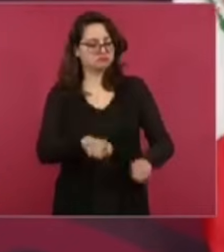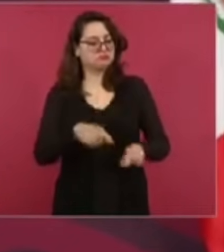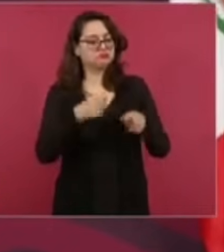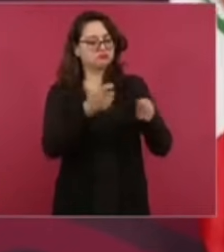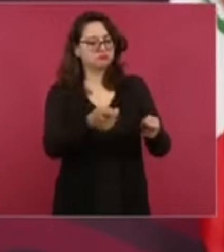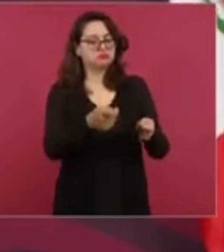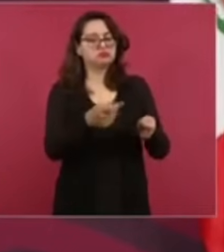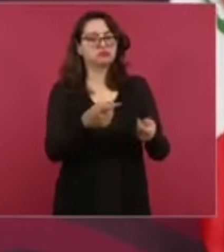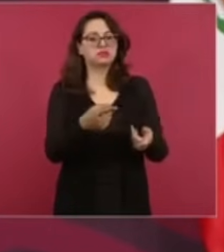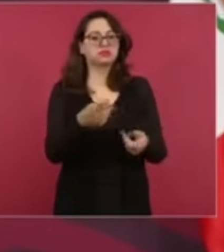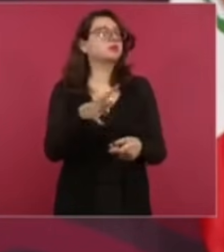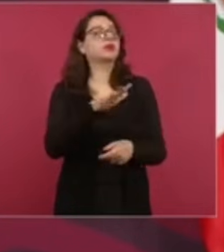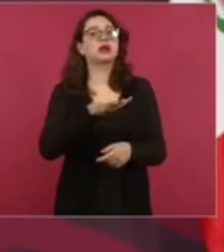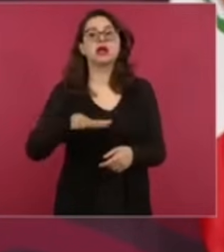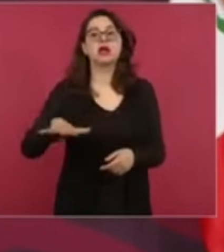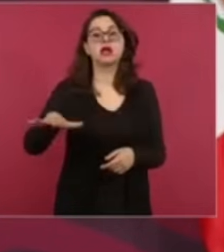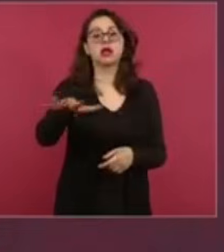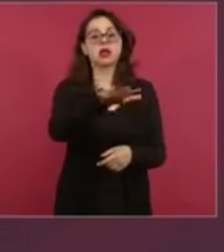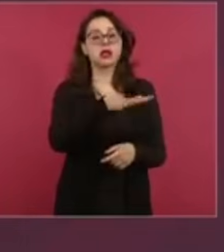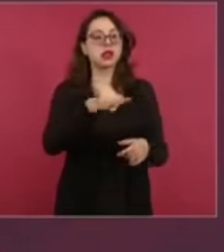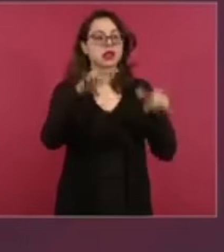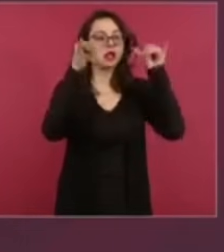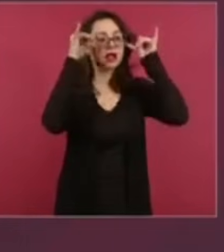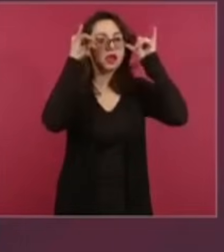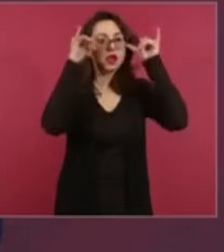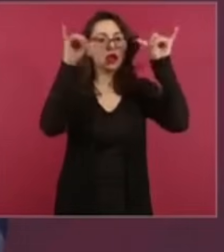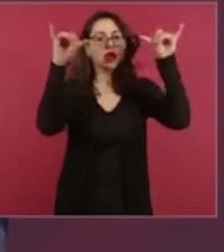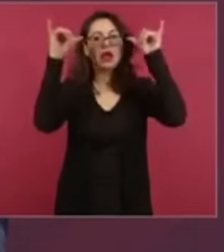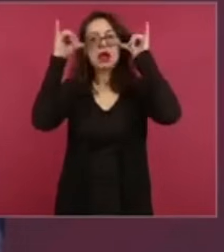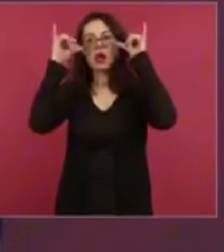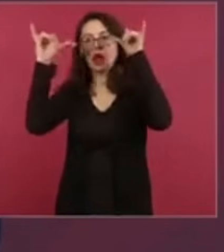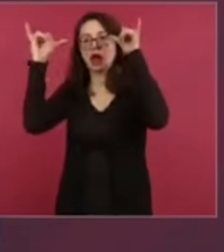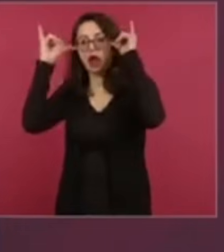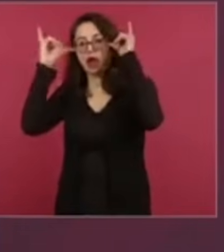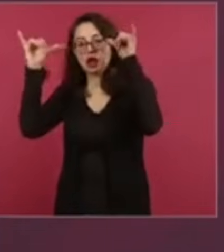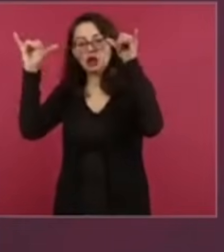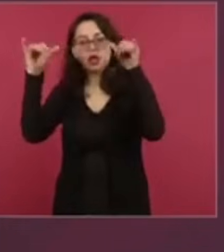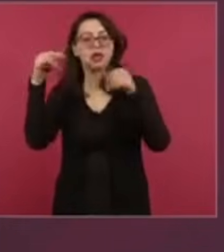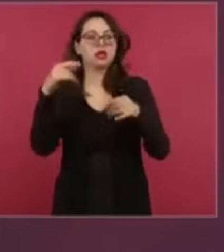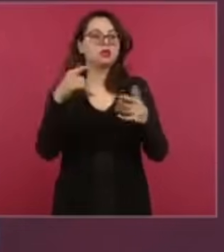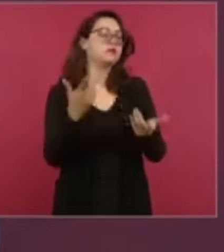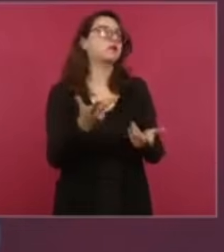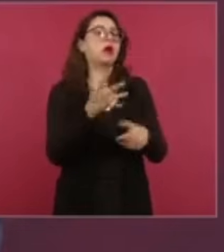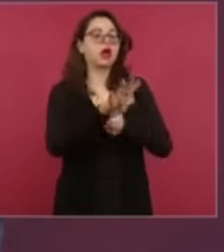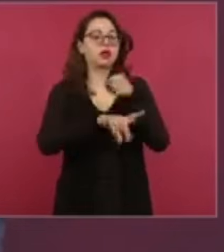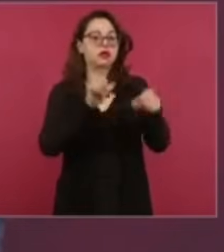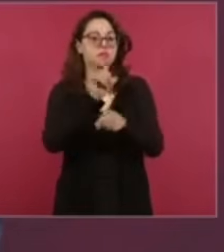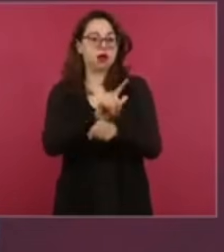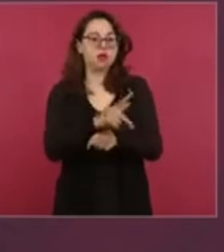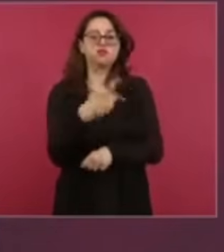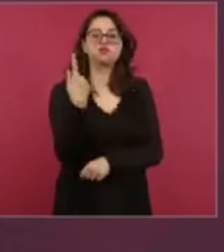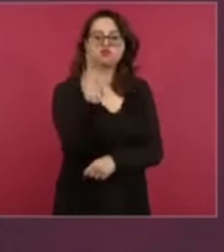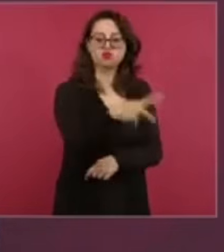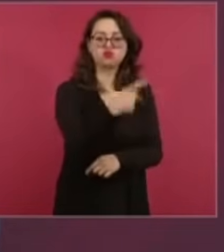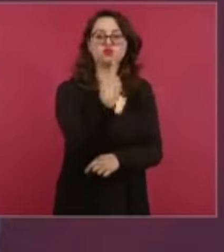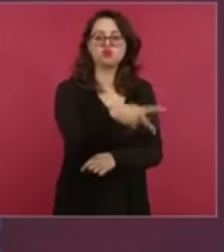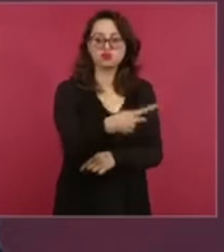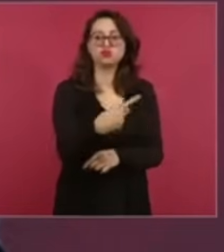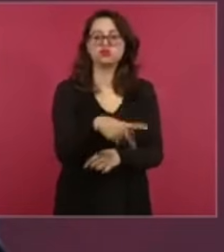ganado que había en esas 30,000 hectáreas pasaran a formar parte de los pueblos